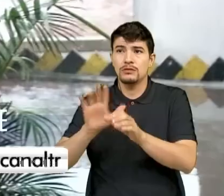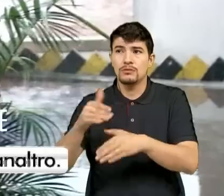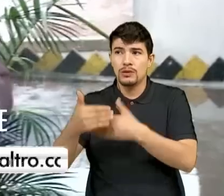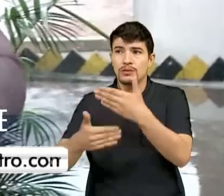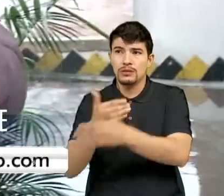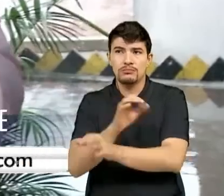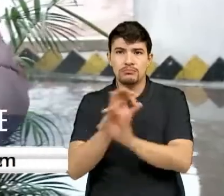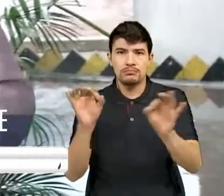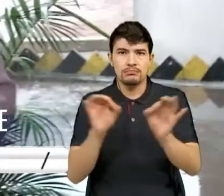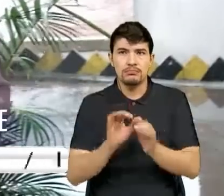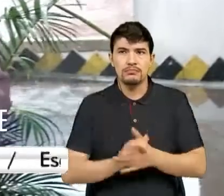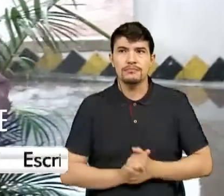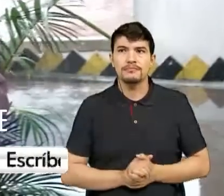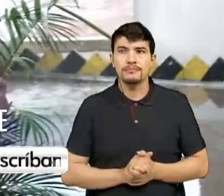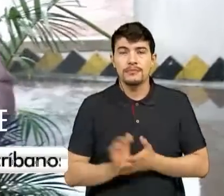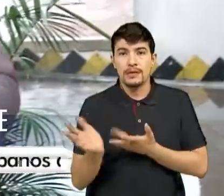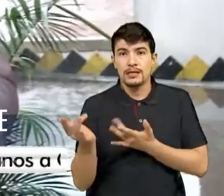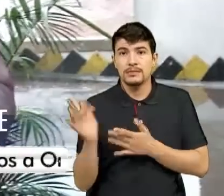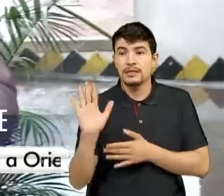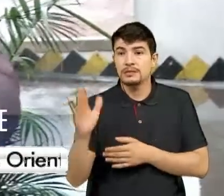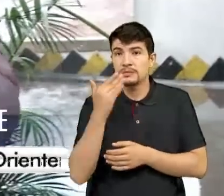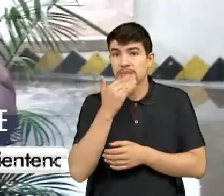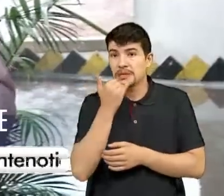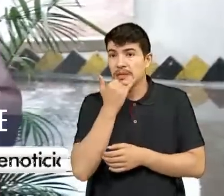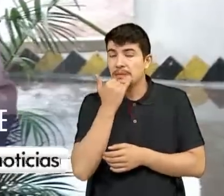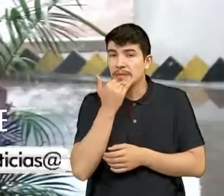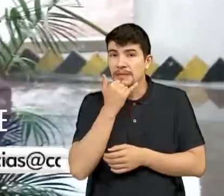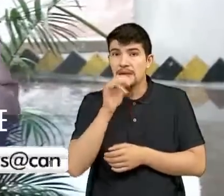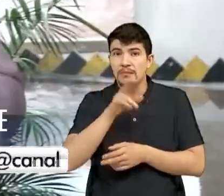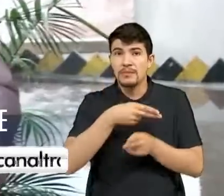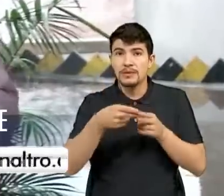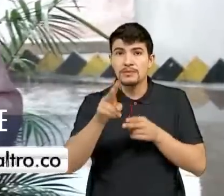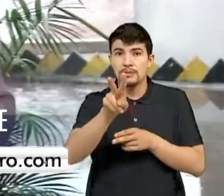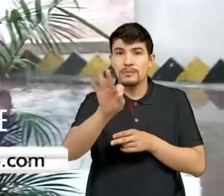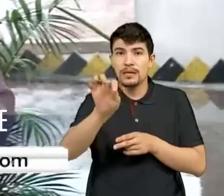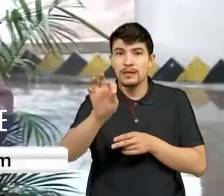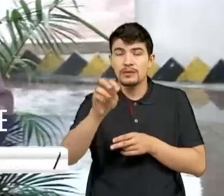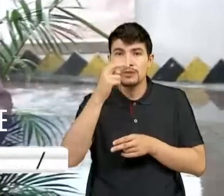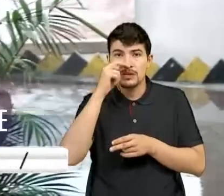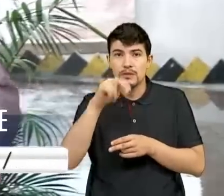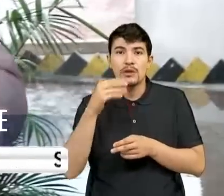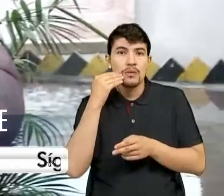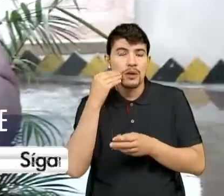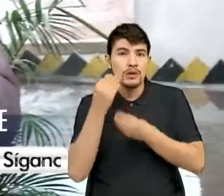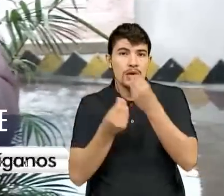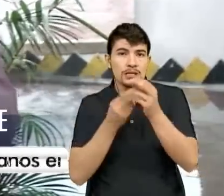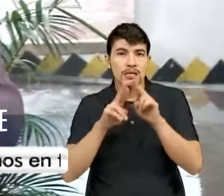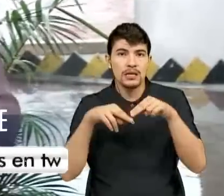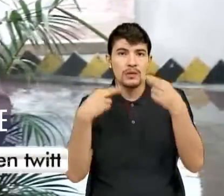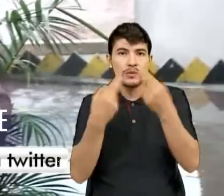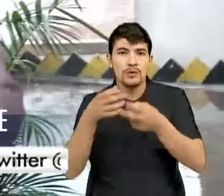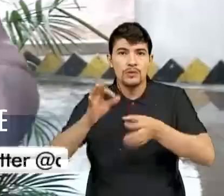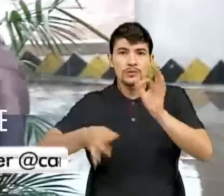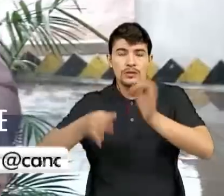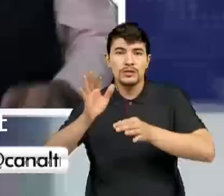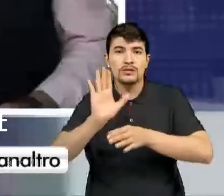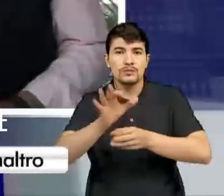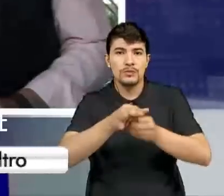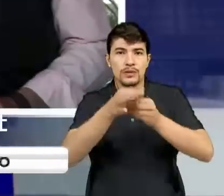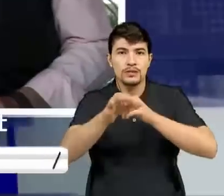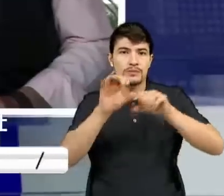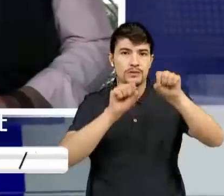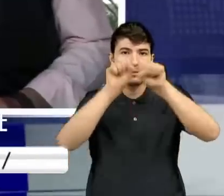proceso. Pues espera que sucederá el próximo 28 de junio, una vez se realice la audiencia en el municipio de El Socorro.